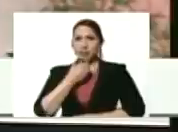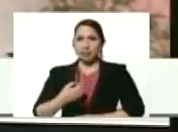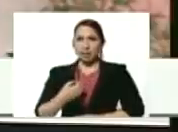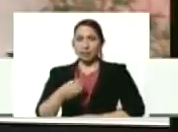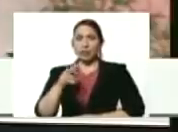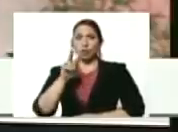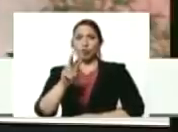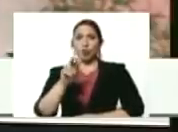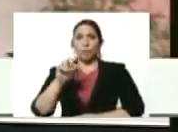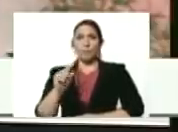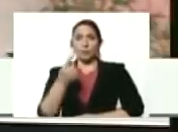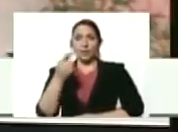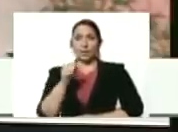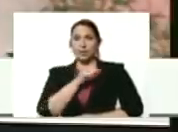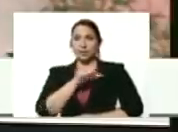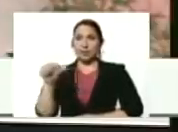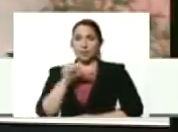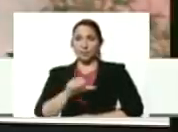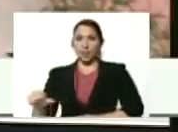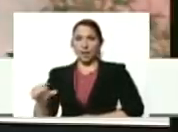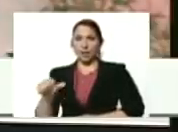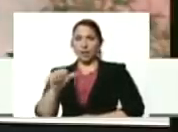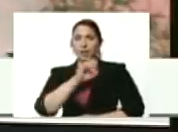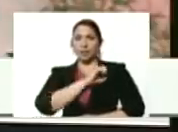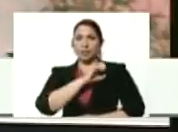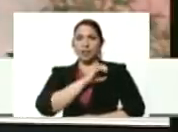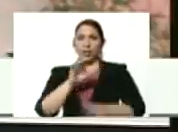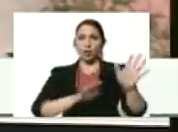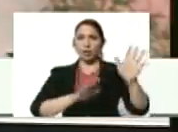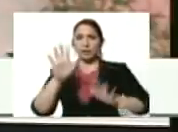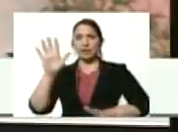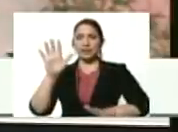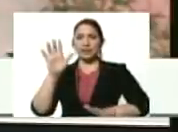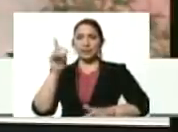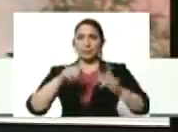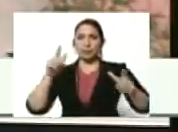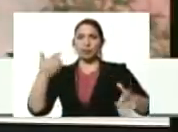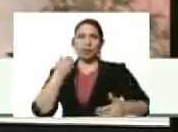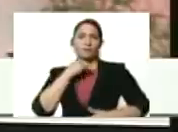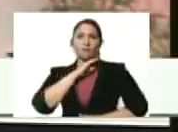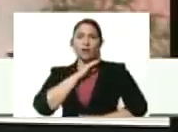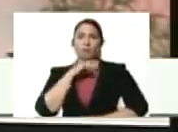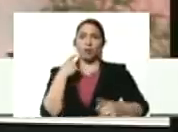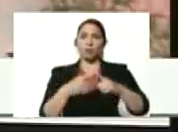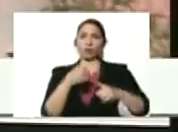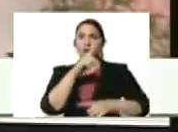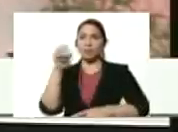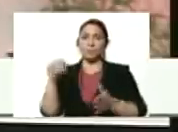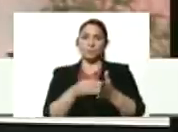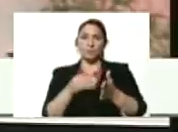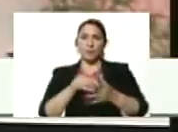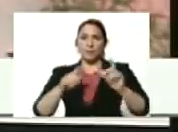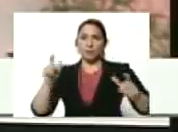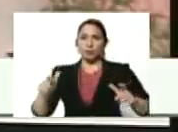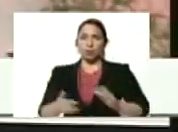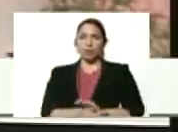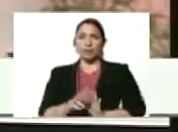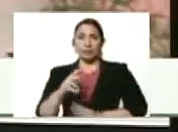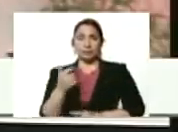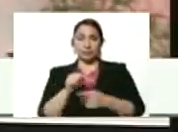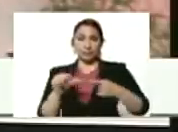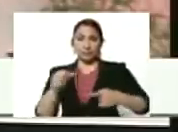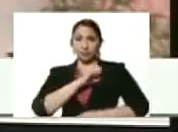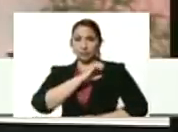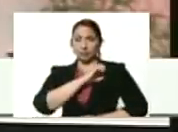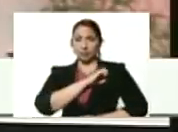dos primeras semanas de enero estuvimos en 15 casos por 100.000 habitantes. La tercera semana de enero